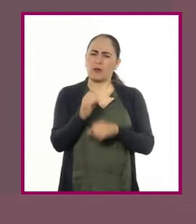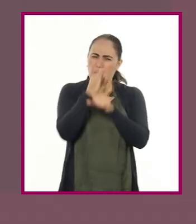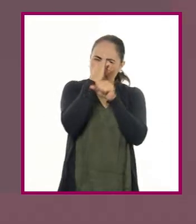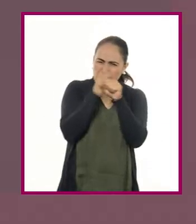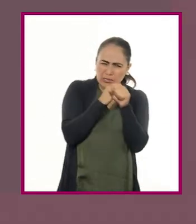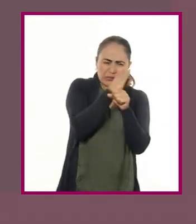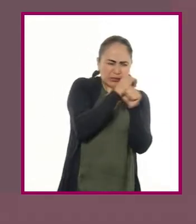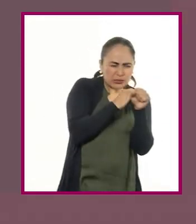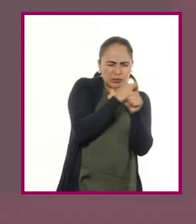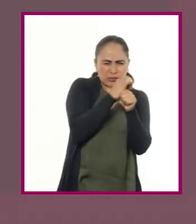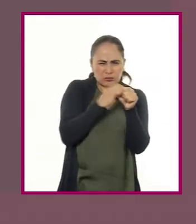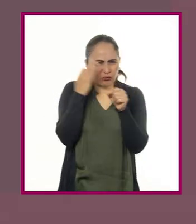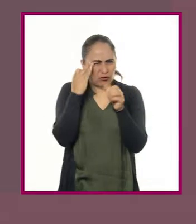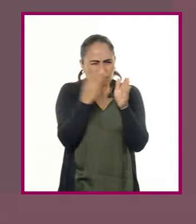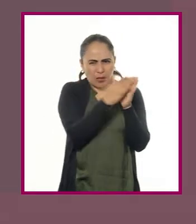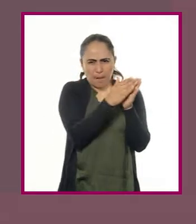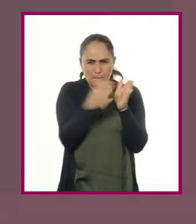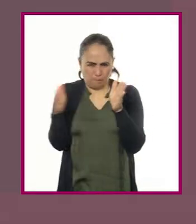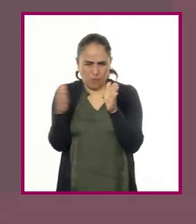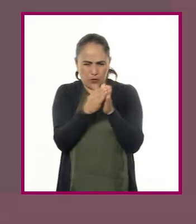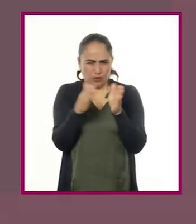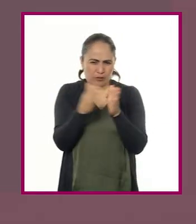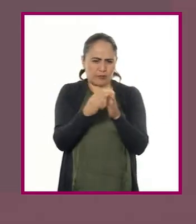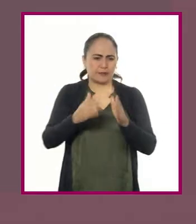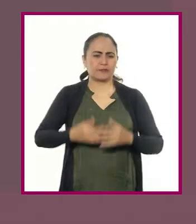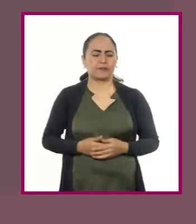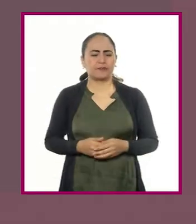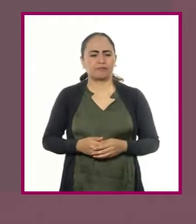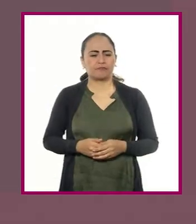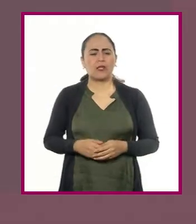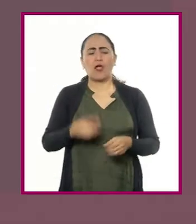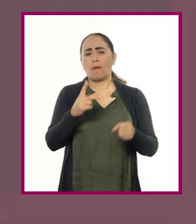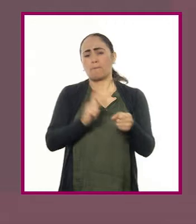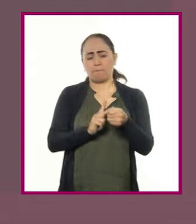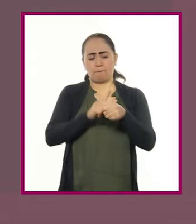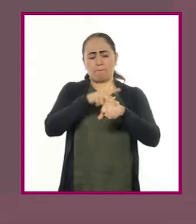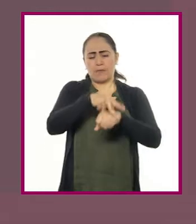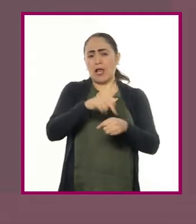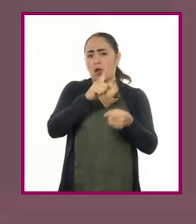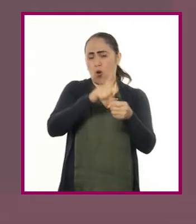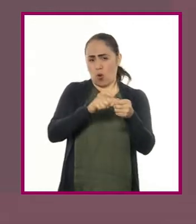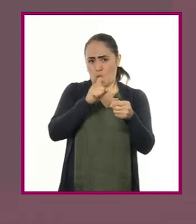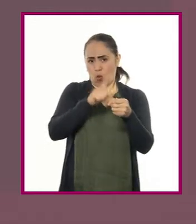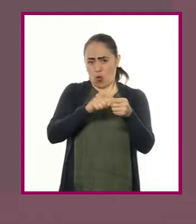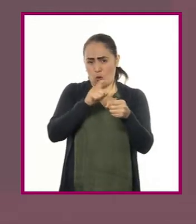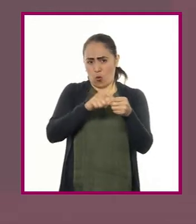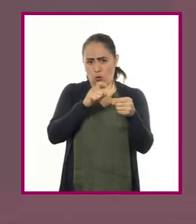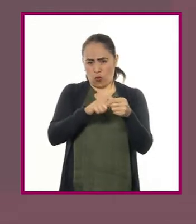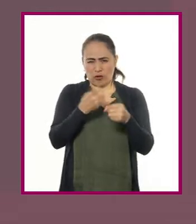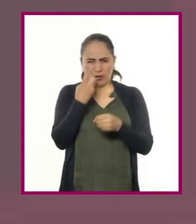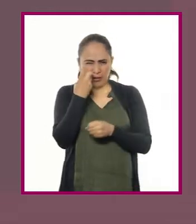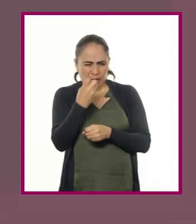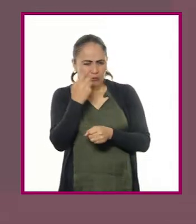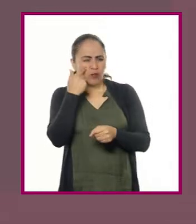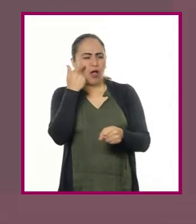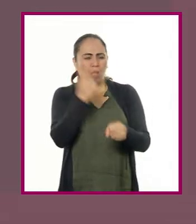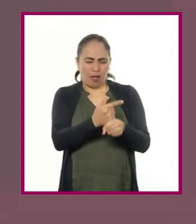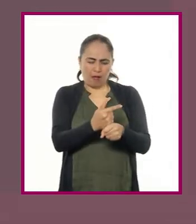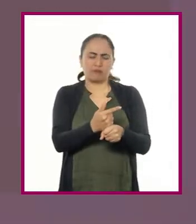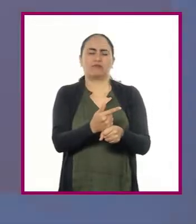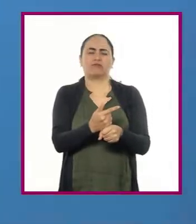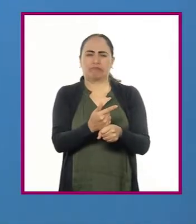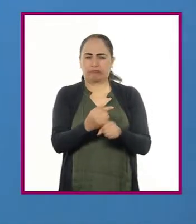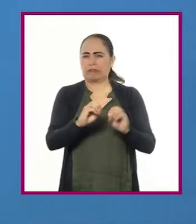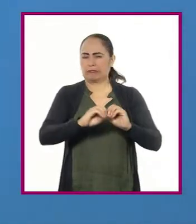época refleja es que si bien el origen o el color de piel de los individuos era un componente que jugaba